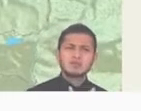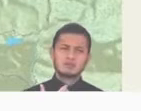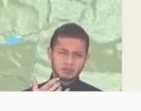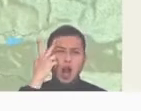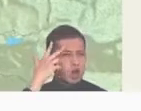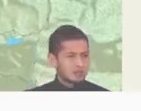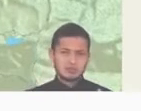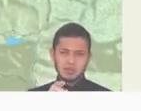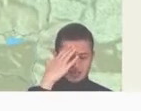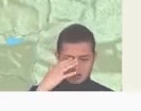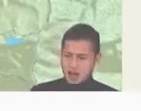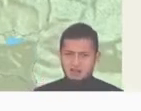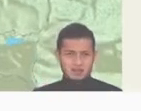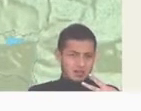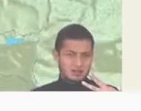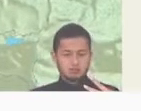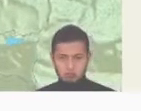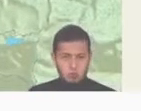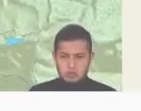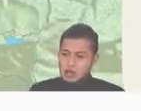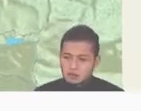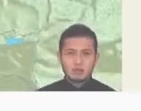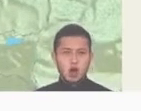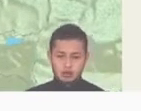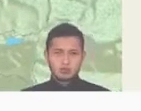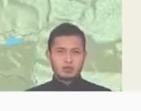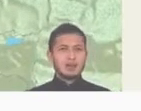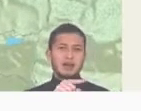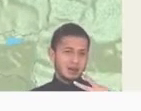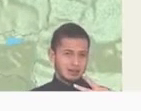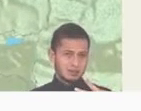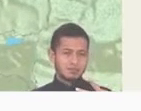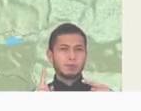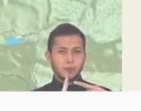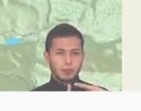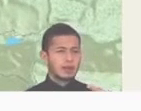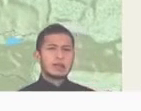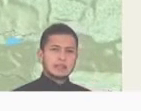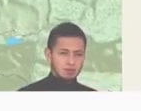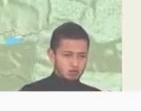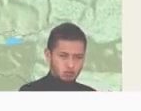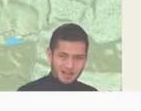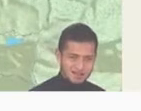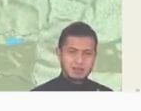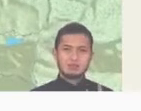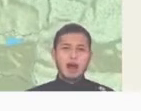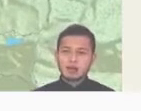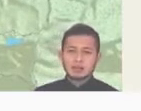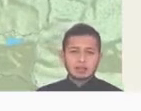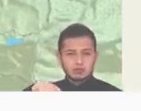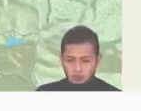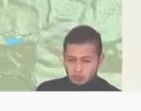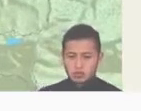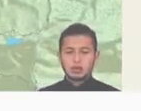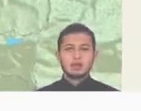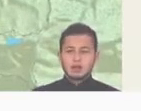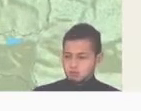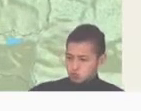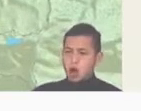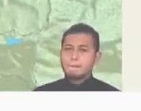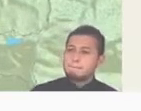se logren, y entonces que la norma diga: queremos que la ciudad desarrolle lo